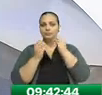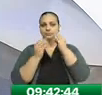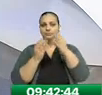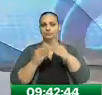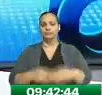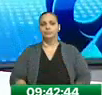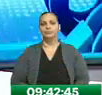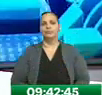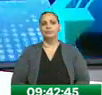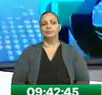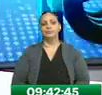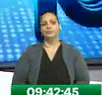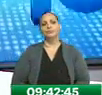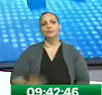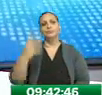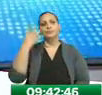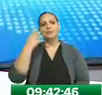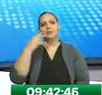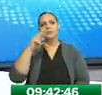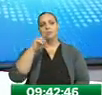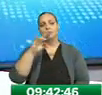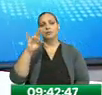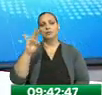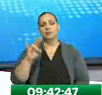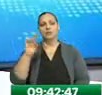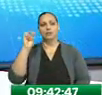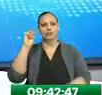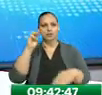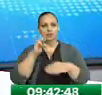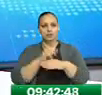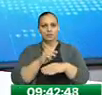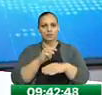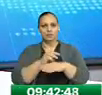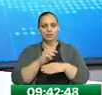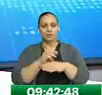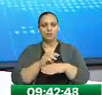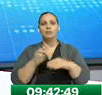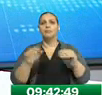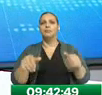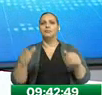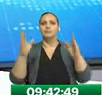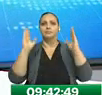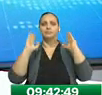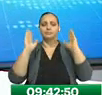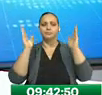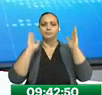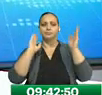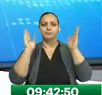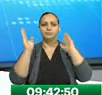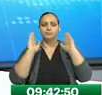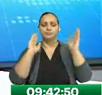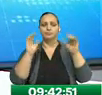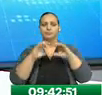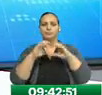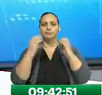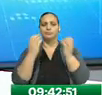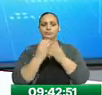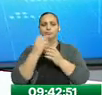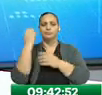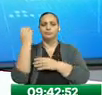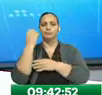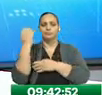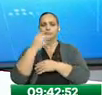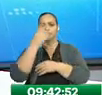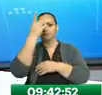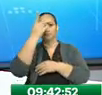Presidentes, este 27 de mayo, en medio de la conmemoración por los 151 años de fundación de Babahoyo, el COE de esa localidad decidió